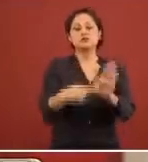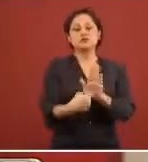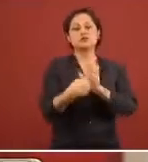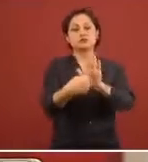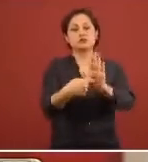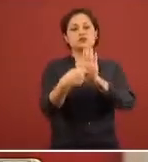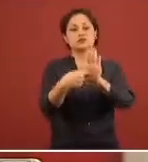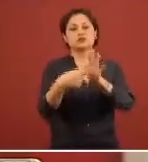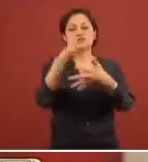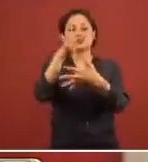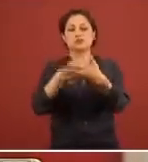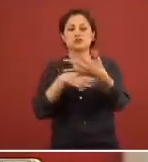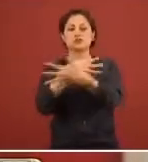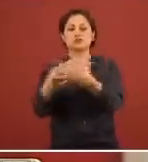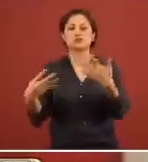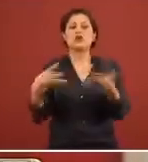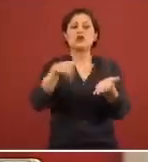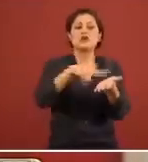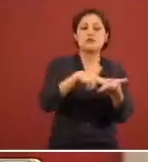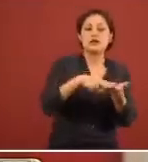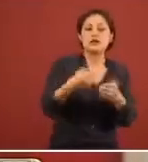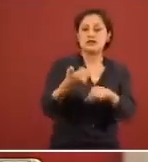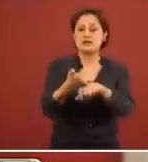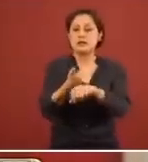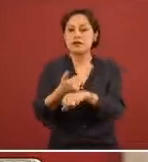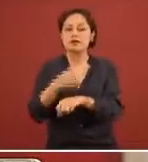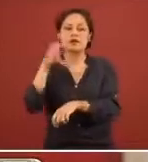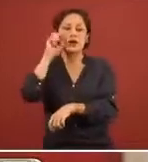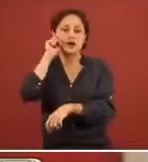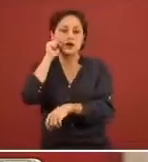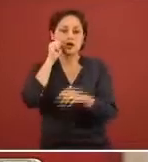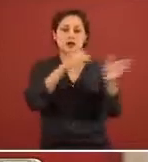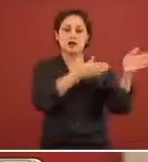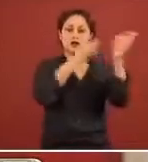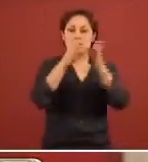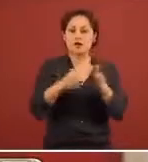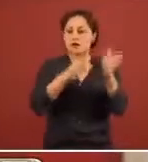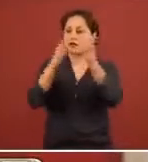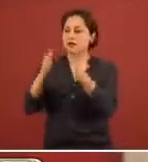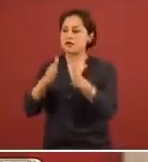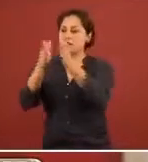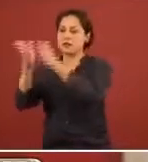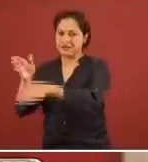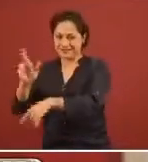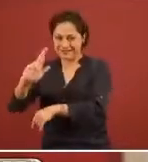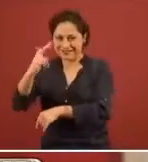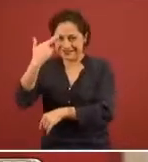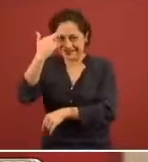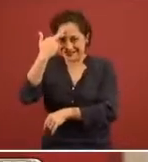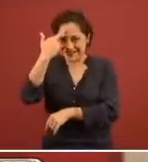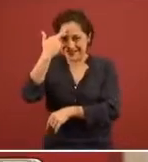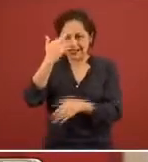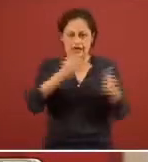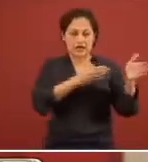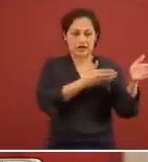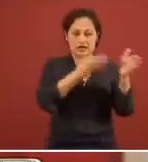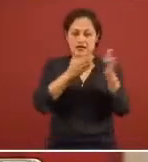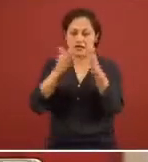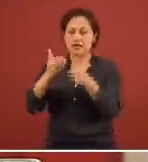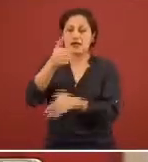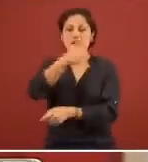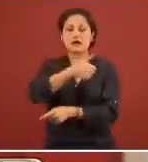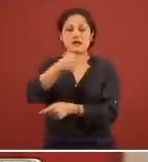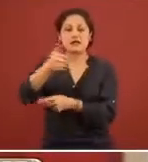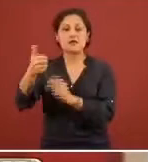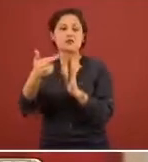colores, verde, amarilla y anaranjada, representando a las 3 fases y las medidas de control que